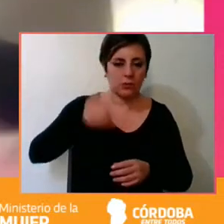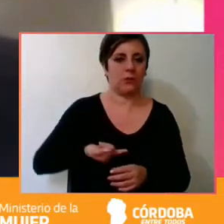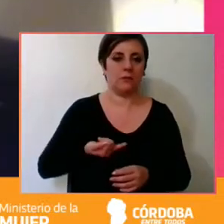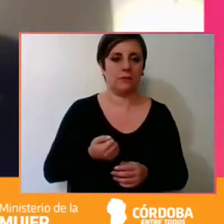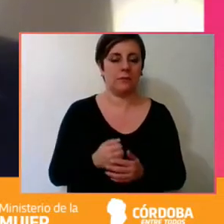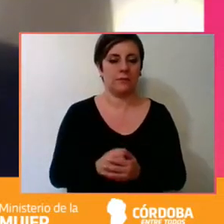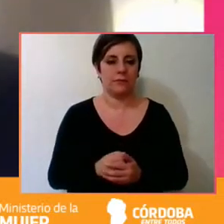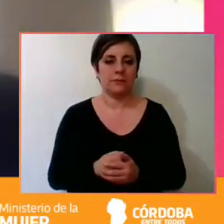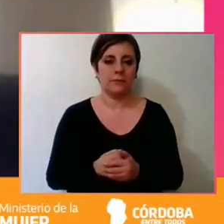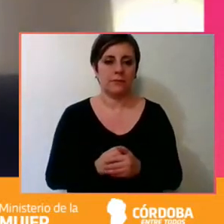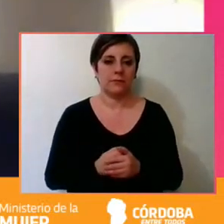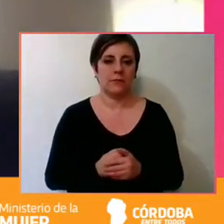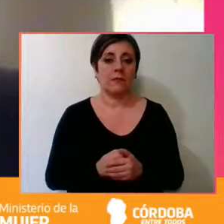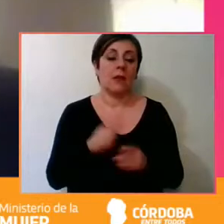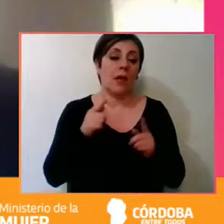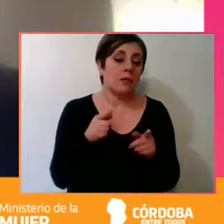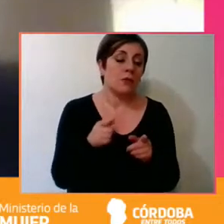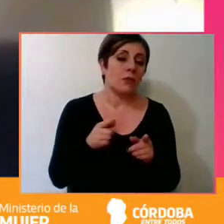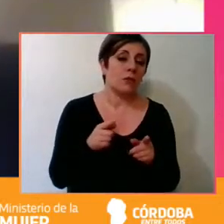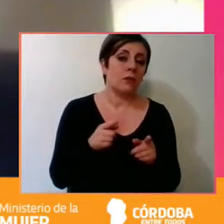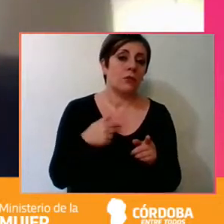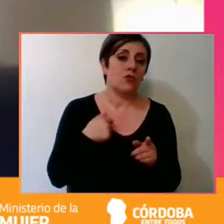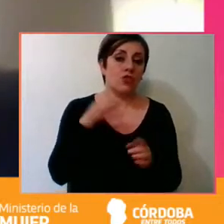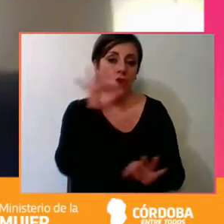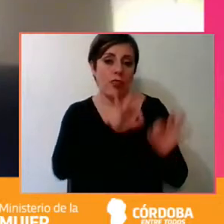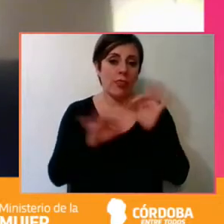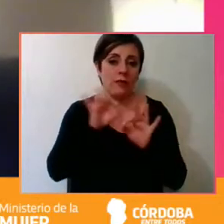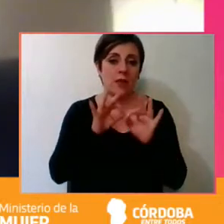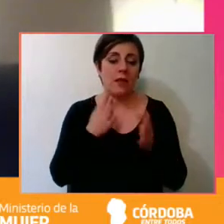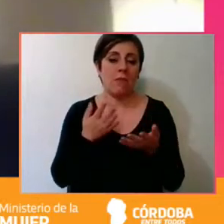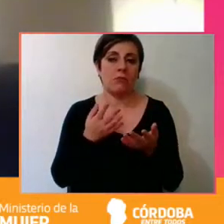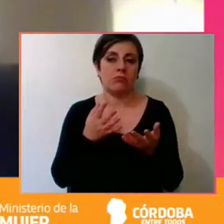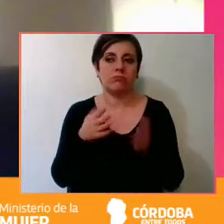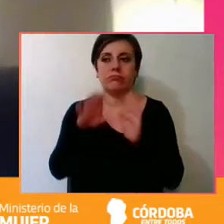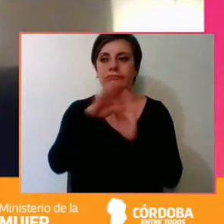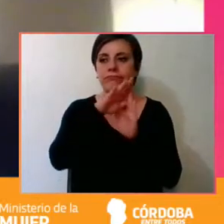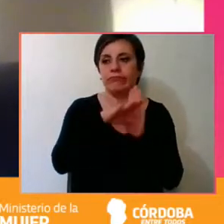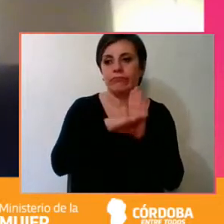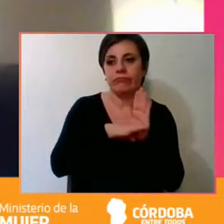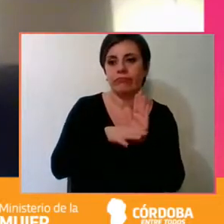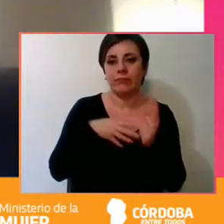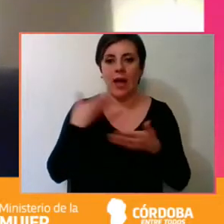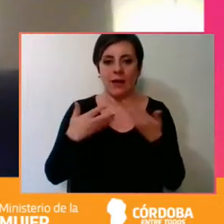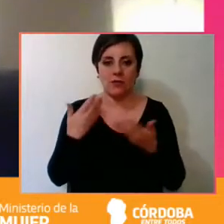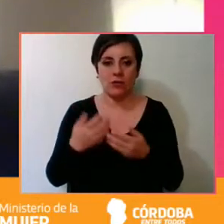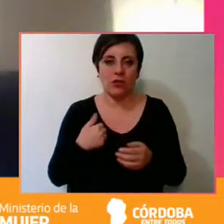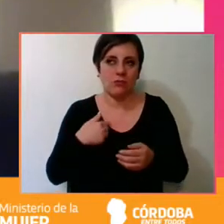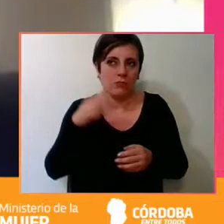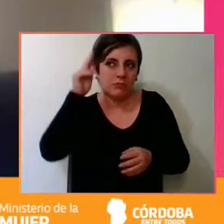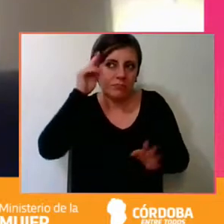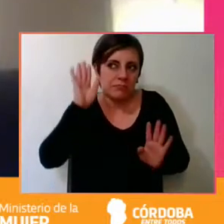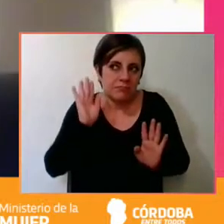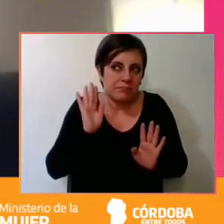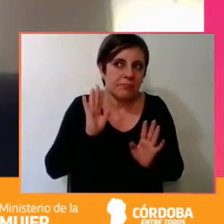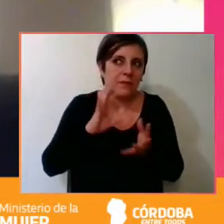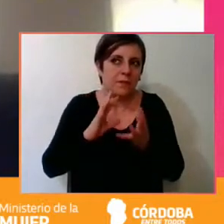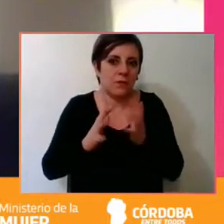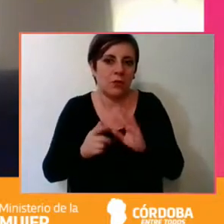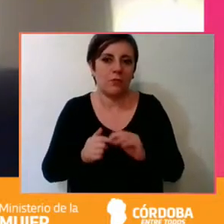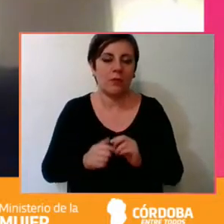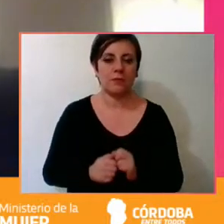Eso ha llevado a que nosotros hayamos diseñado un conjunto de acciones. Con modestia, lo digo de verdad, nosotros le ponemos mucha